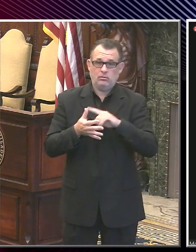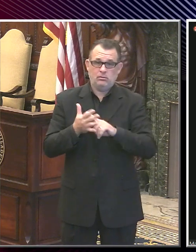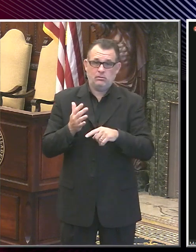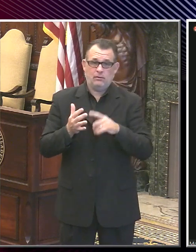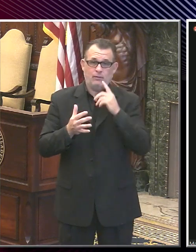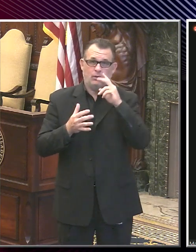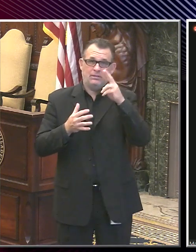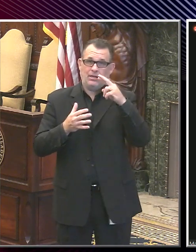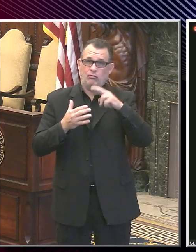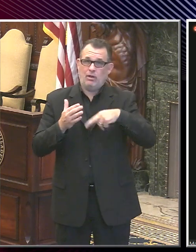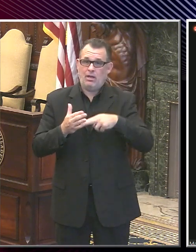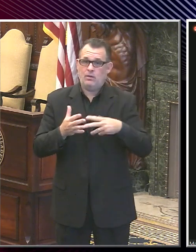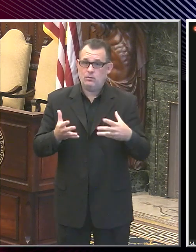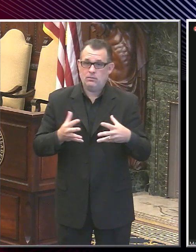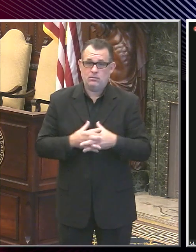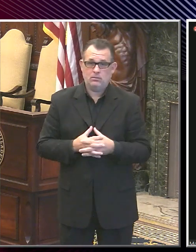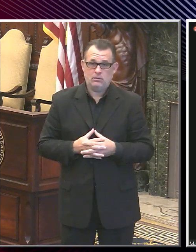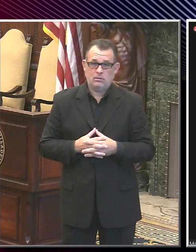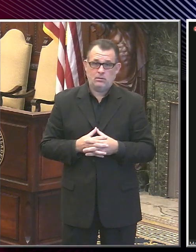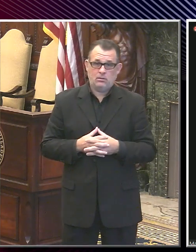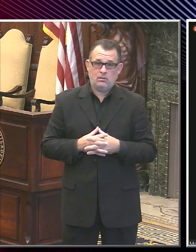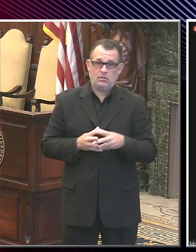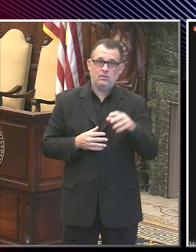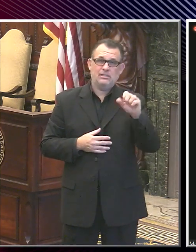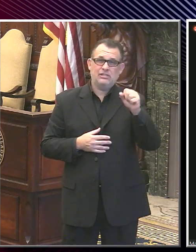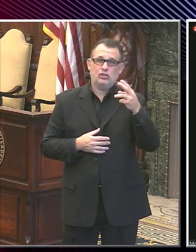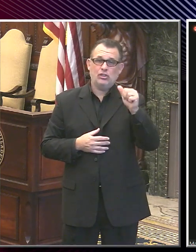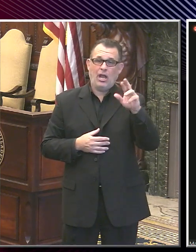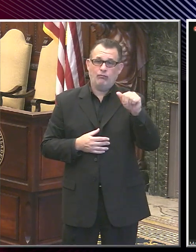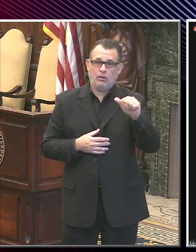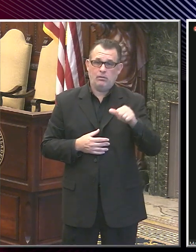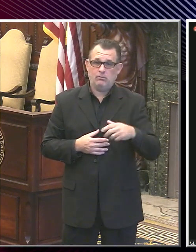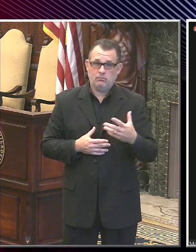First, Shara Arias of Telemundo.